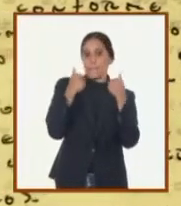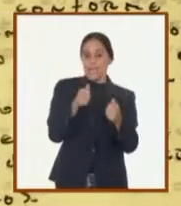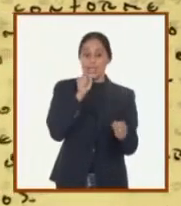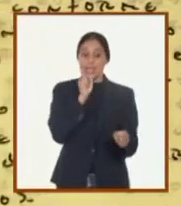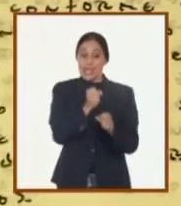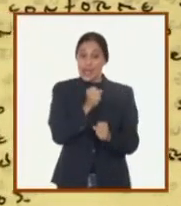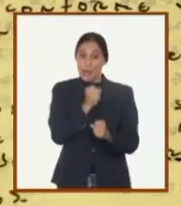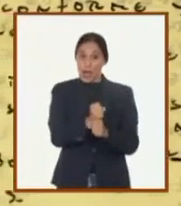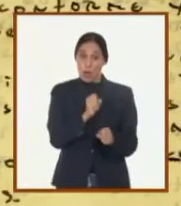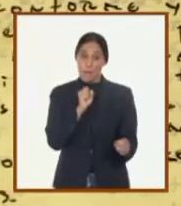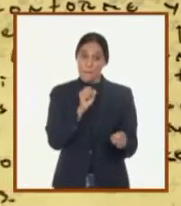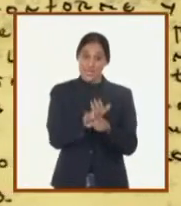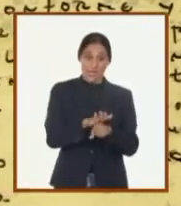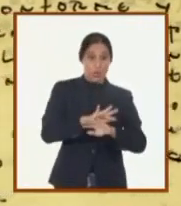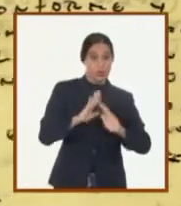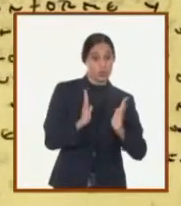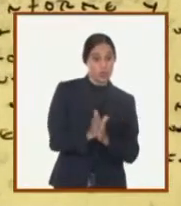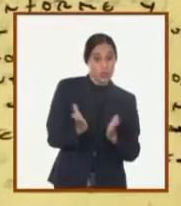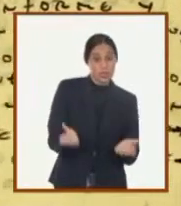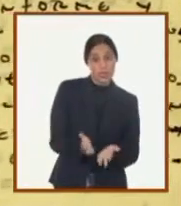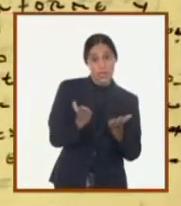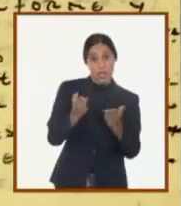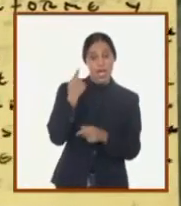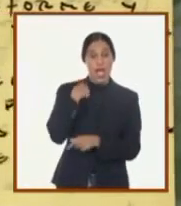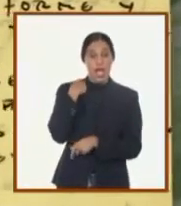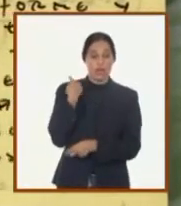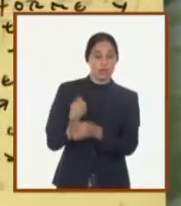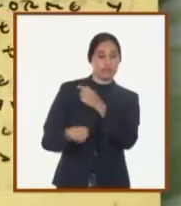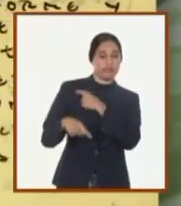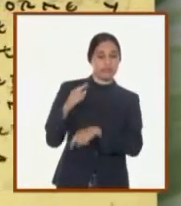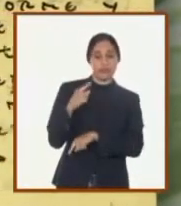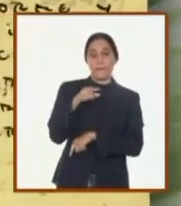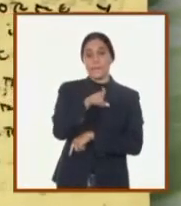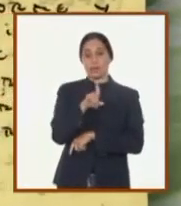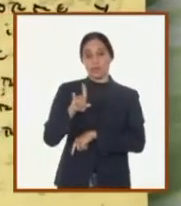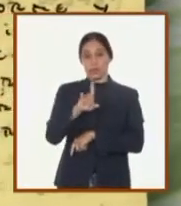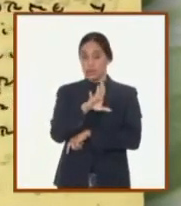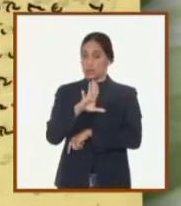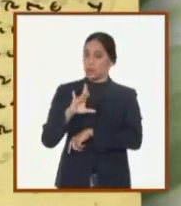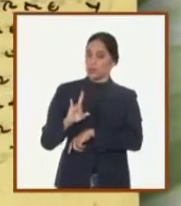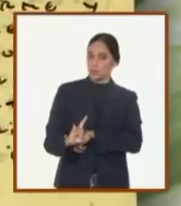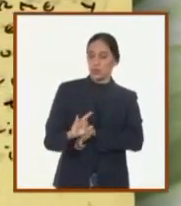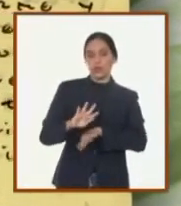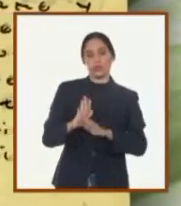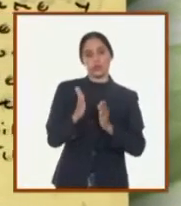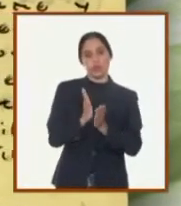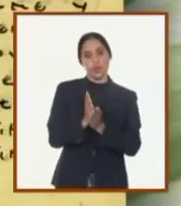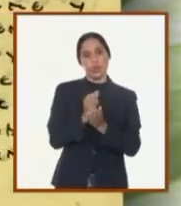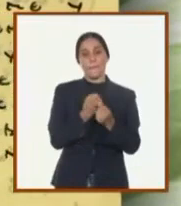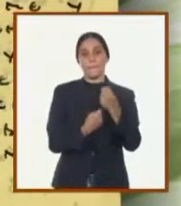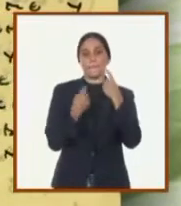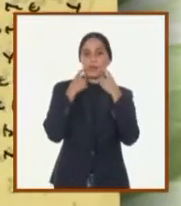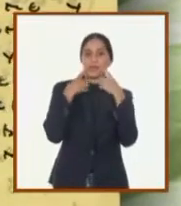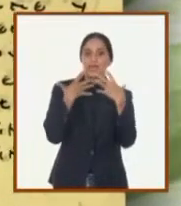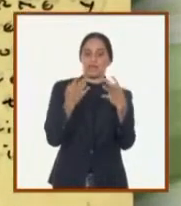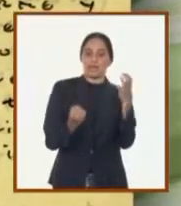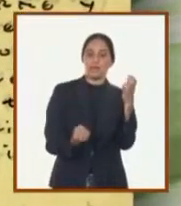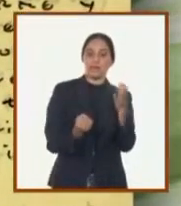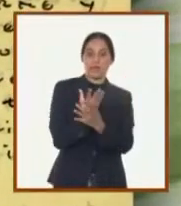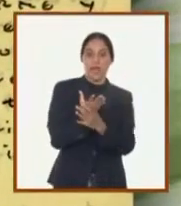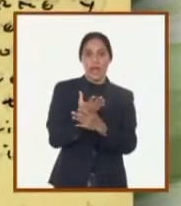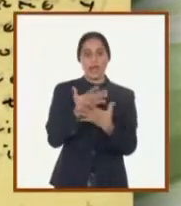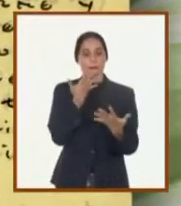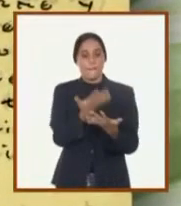desarrollarse en el año 59 ya llegó un momento en que hacía falta Una institución que se